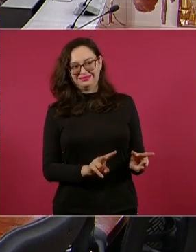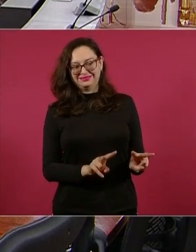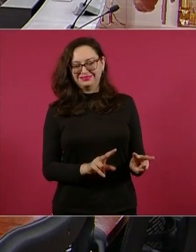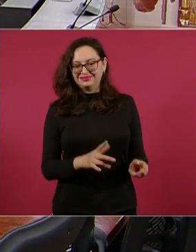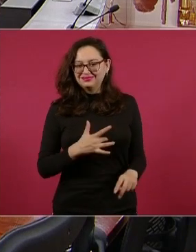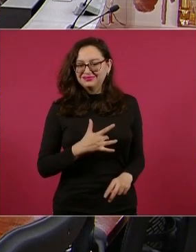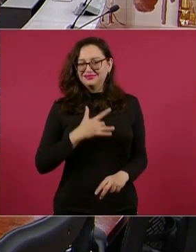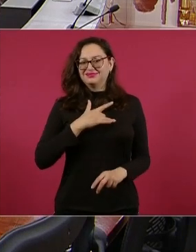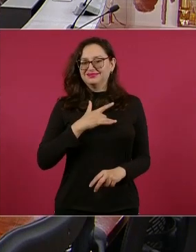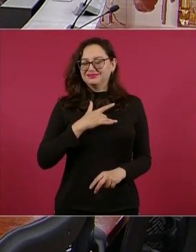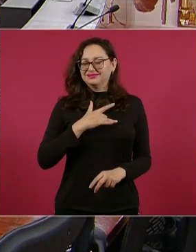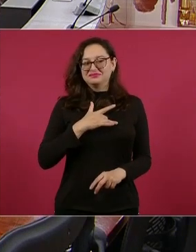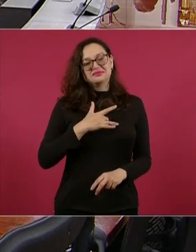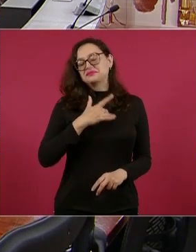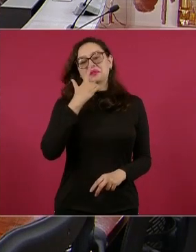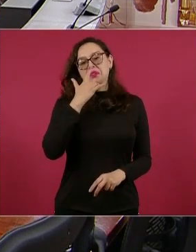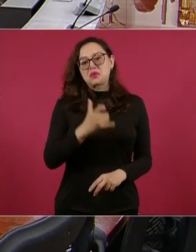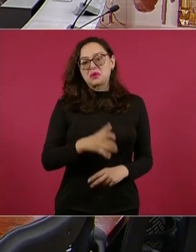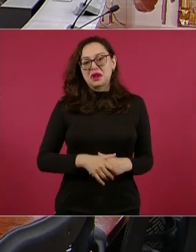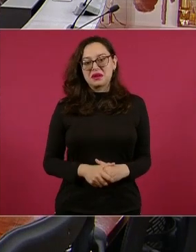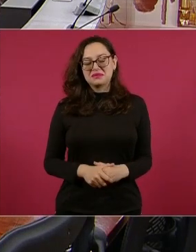que últimamente